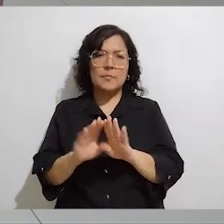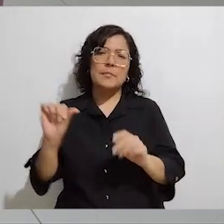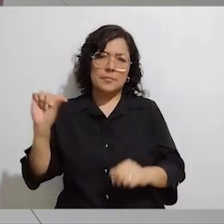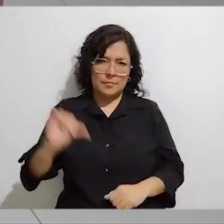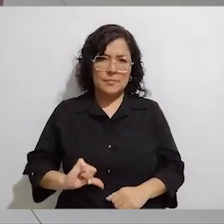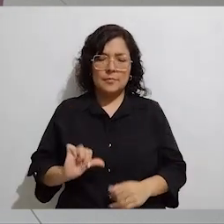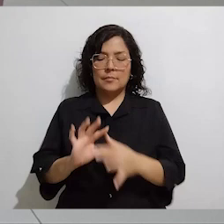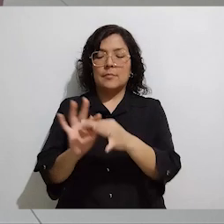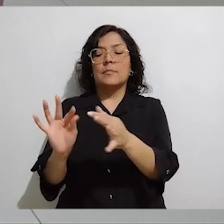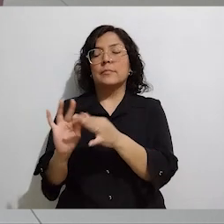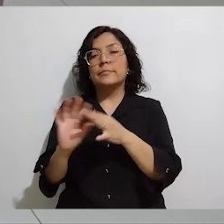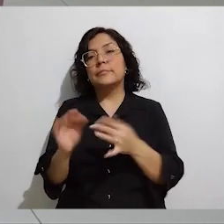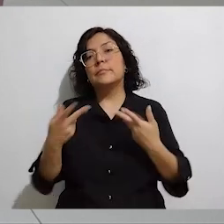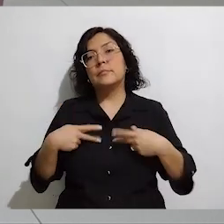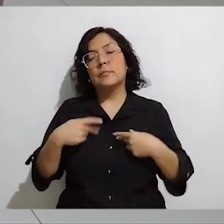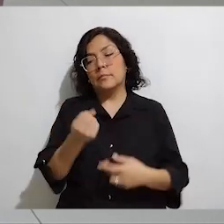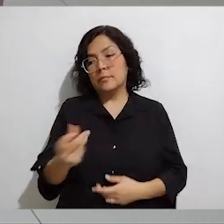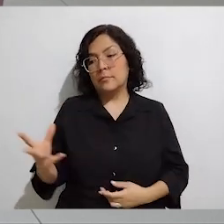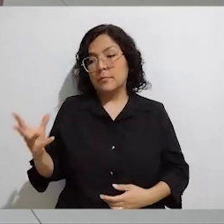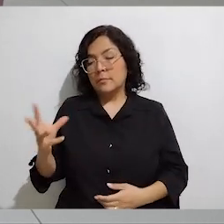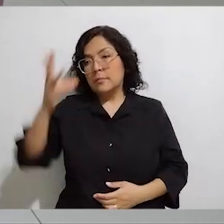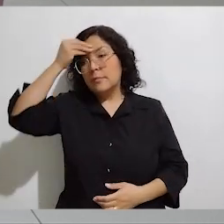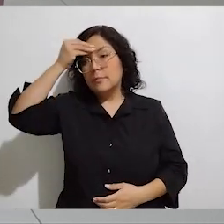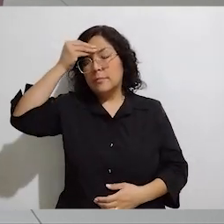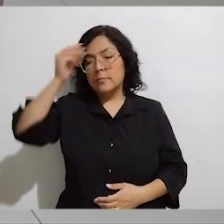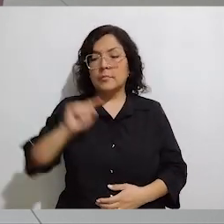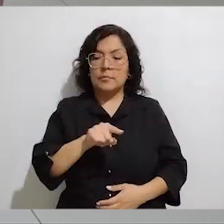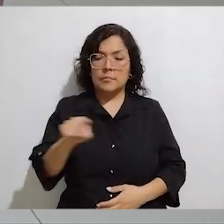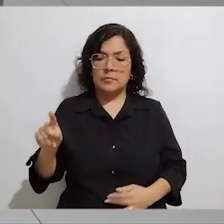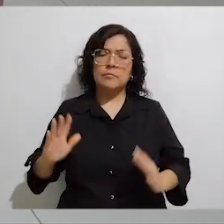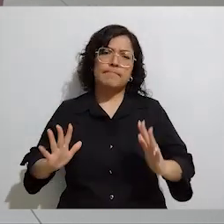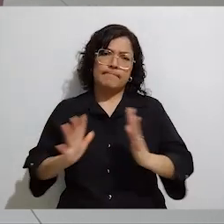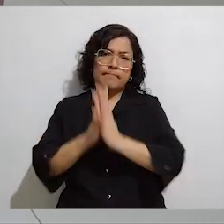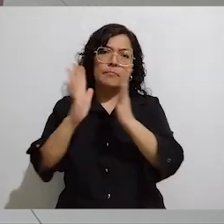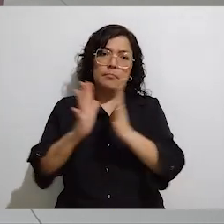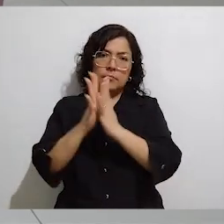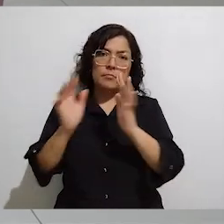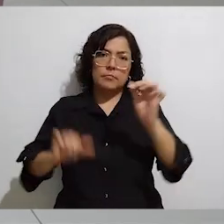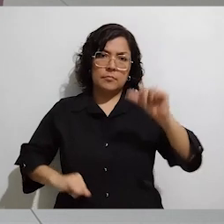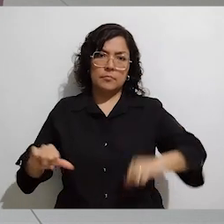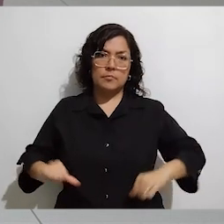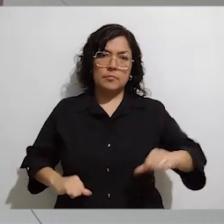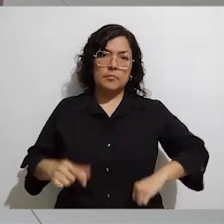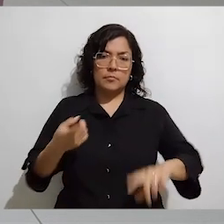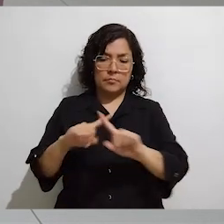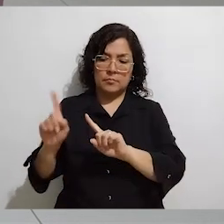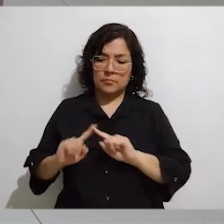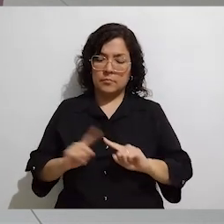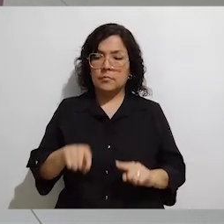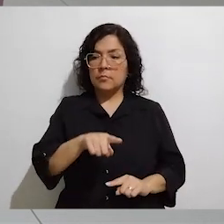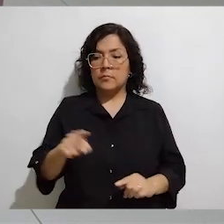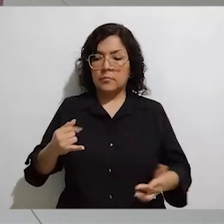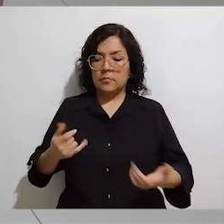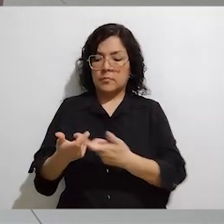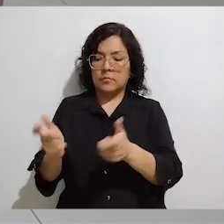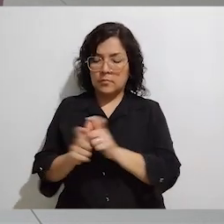mecanismos permiten a la ciudadanía poder acceder a diversos tipos de decisiones colectivas que se pueden tomar en